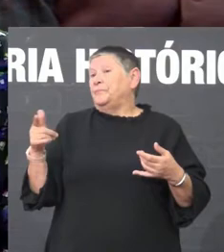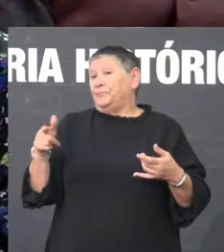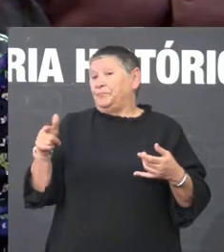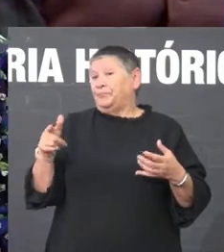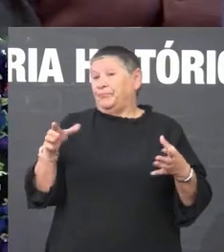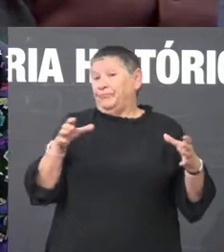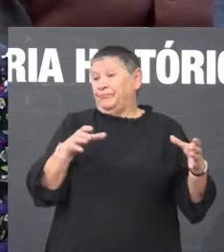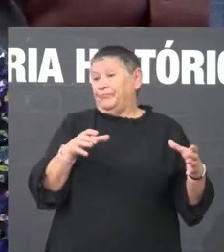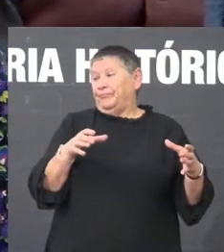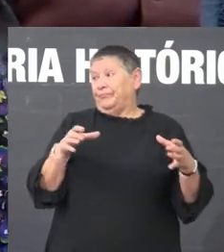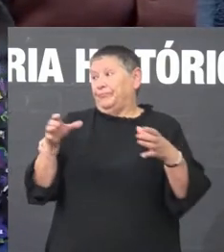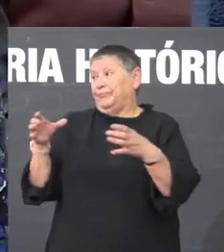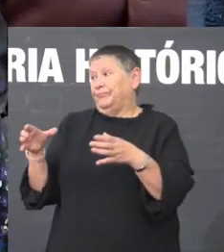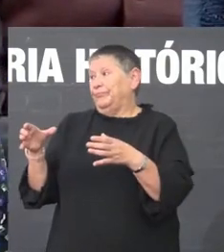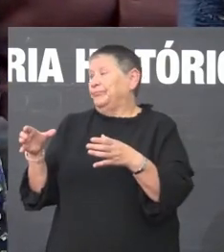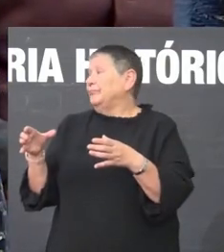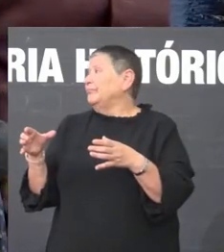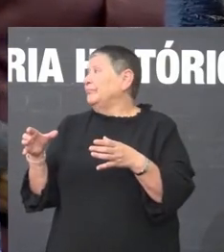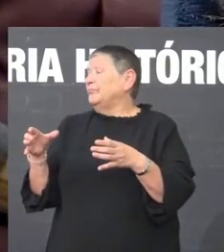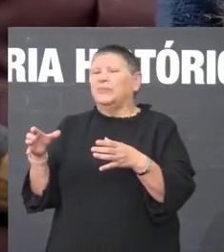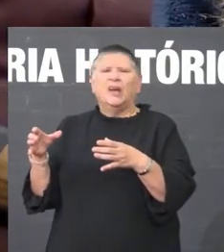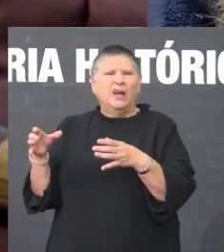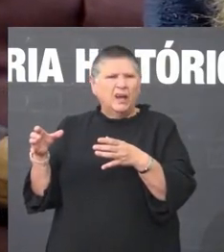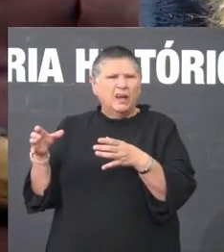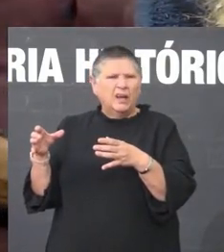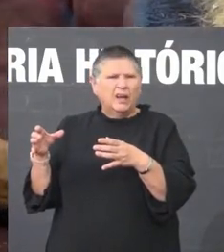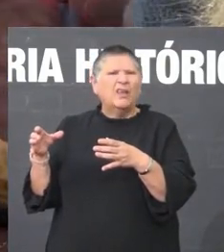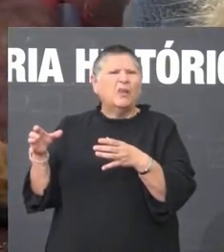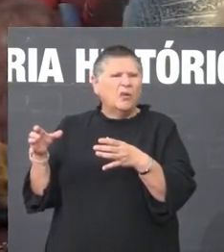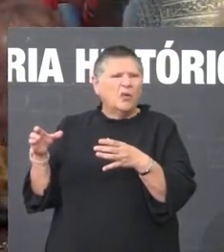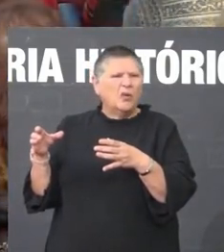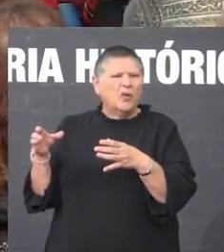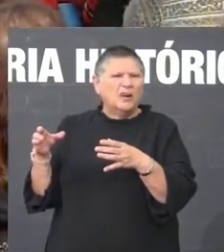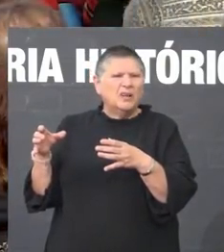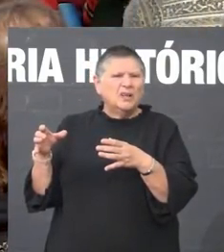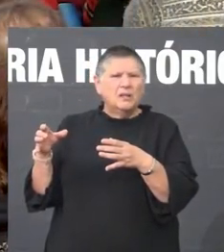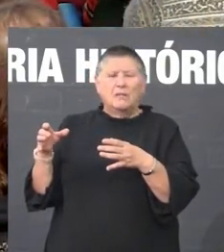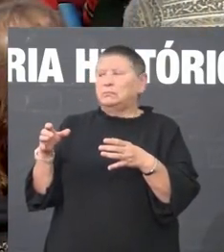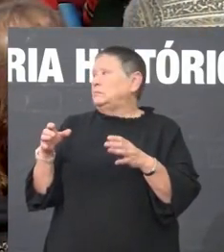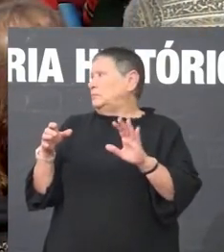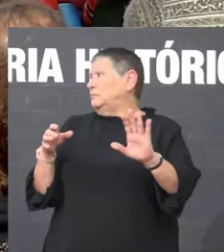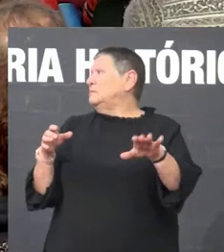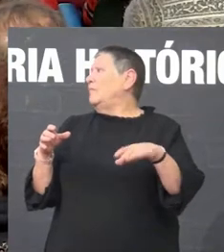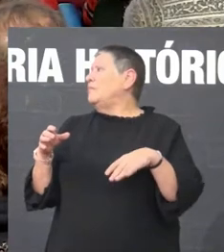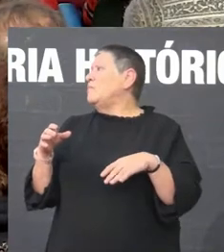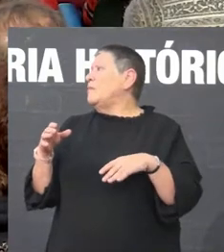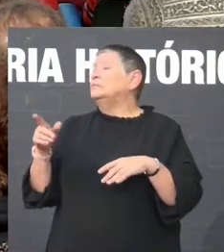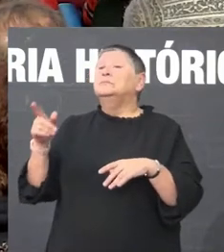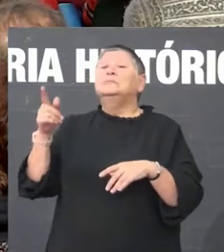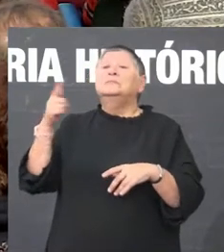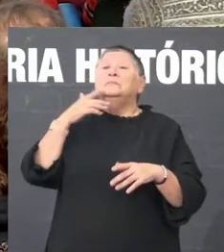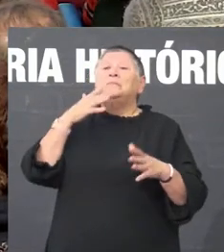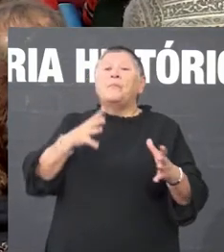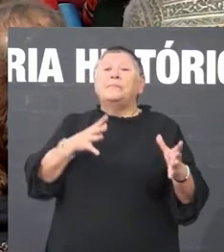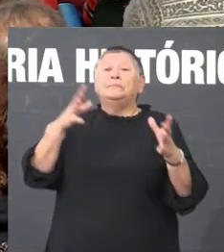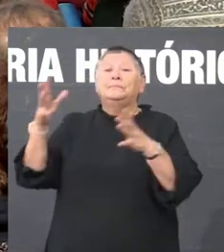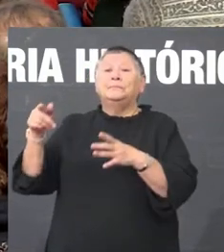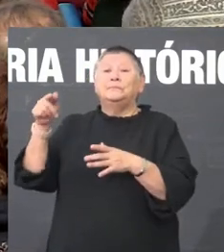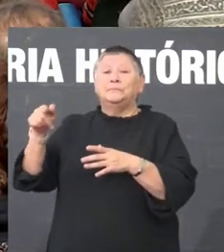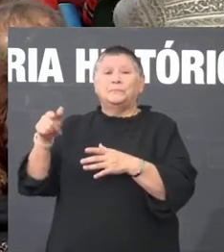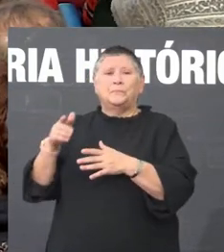esto, Joan, los PERTES, estos famosos que no acaban de arrancar, ni vamos, esta gestión es la pera. Pero bueno, el PERTE